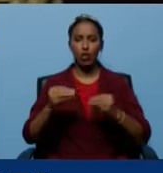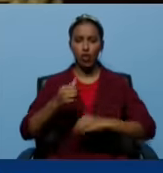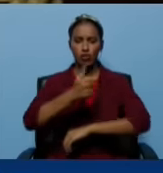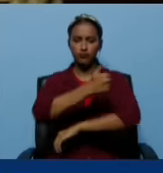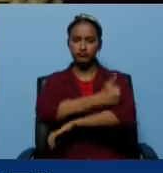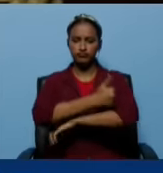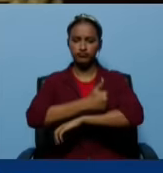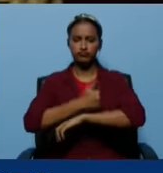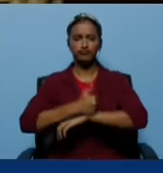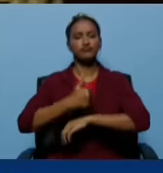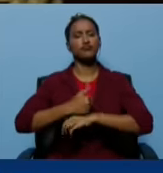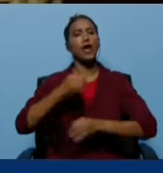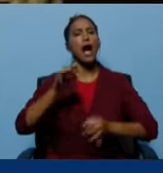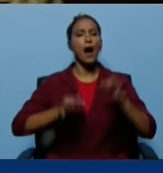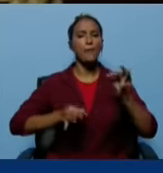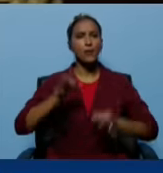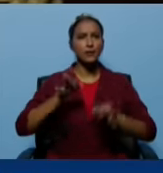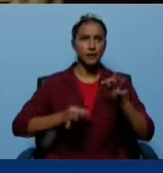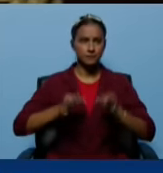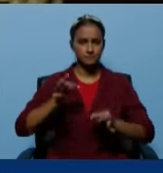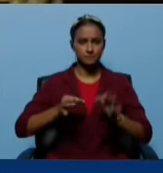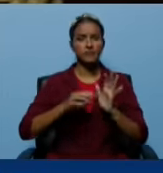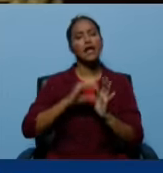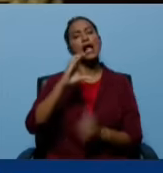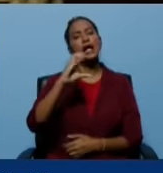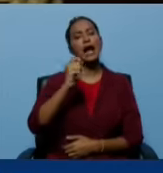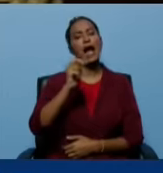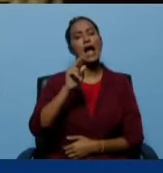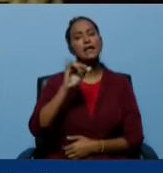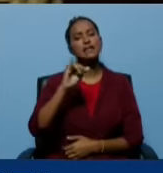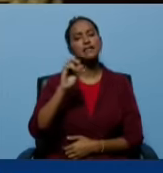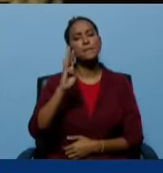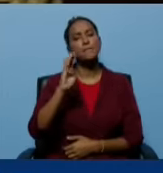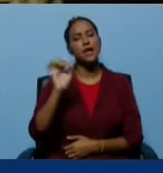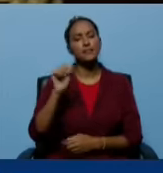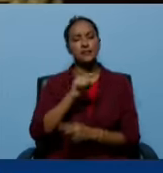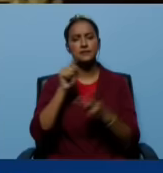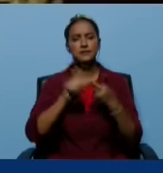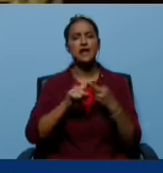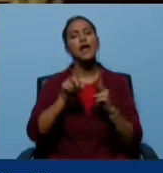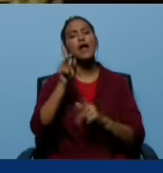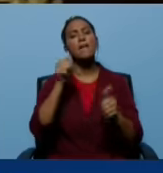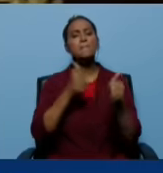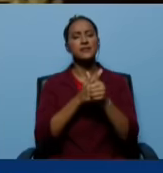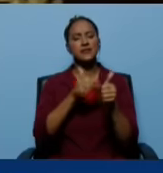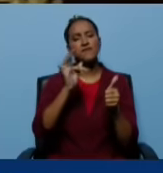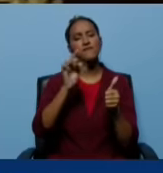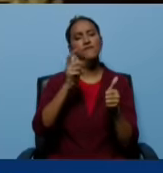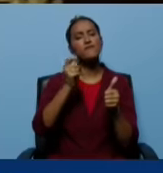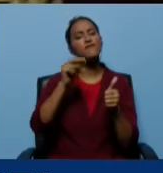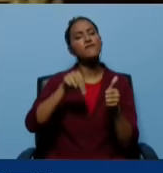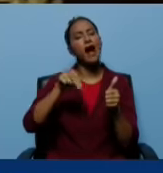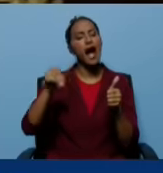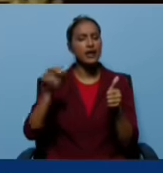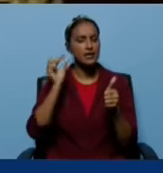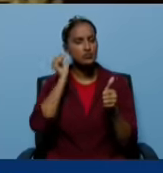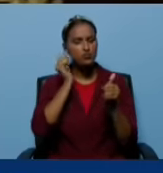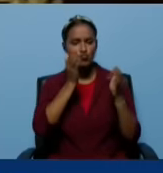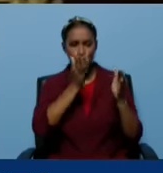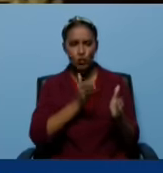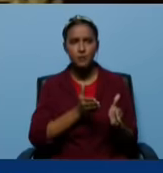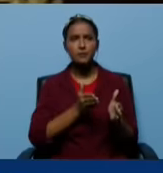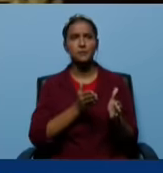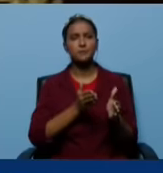presidenta Carislia Beatriz Rodríguez Rodríguez, la vicepresidenta Fanny Beatriz Márquez Cordero,